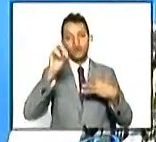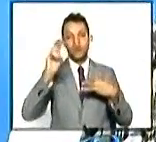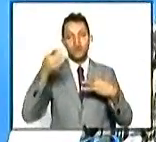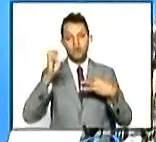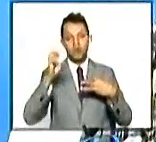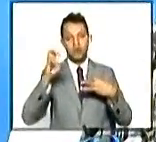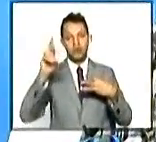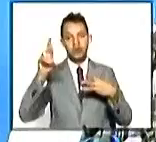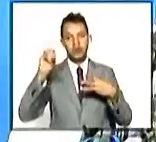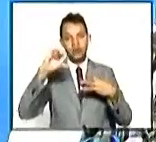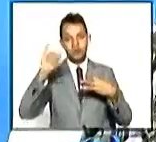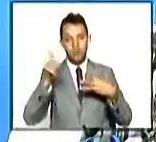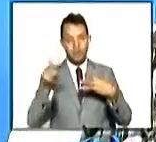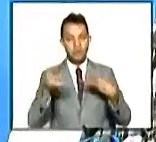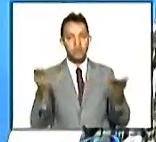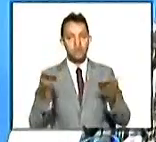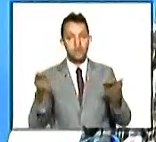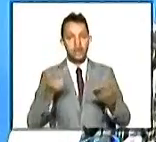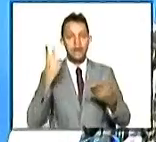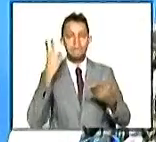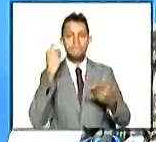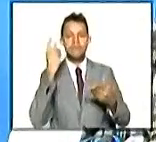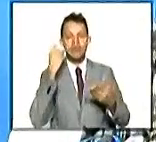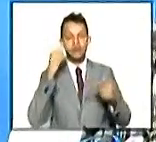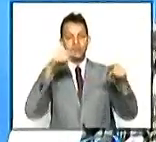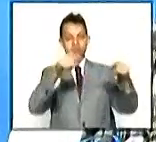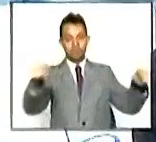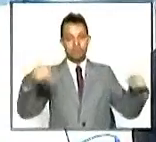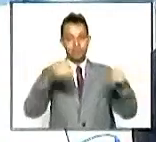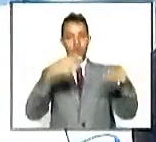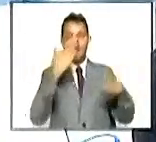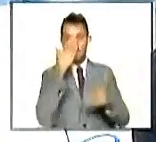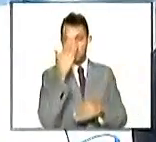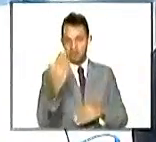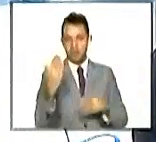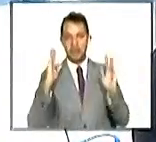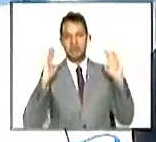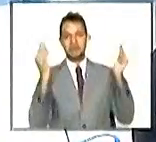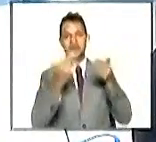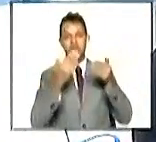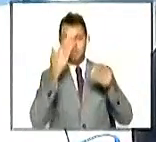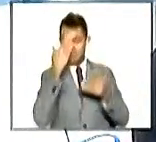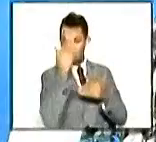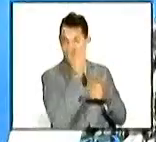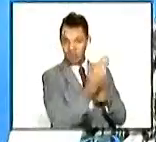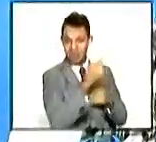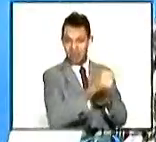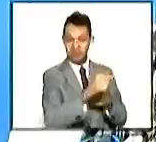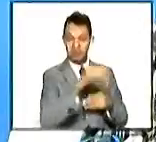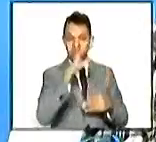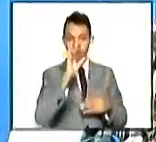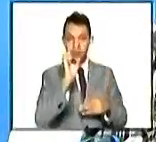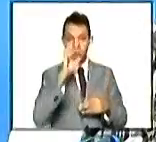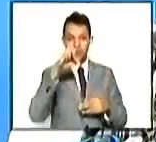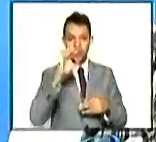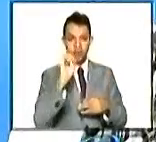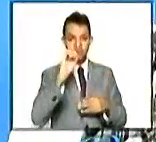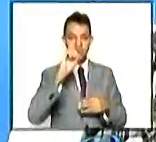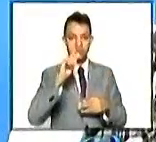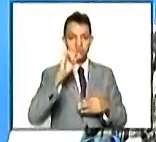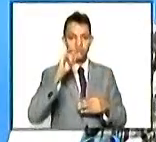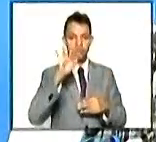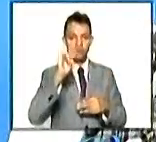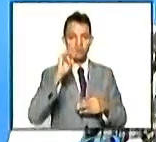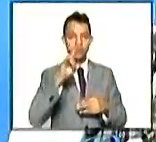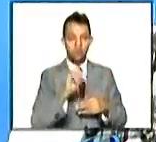en Expo Futuro, en el estadio. Sí, al frente del estadio. Al frente del estadio, Expo Futuro, esa tarde del